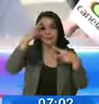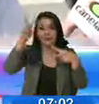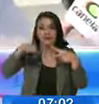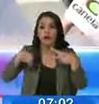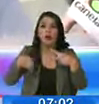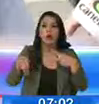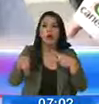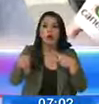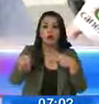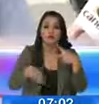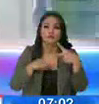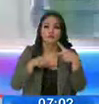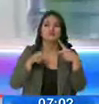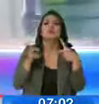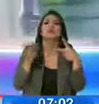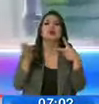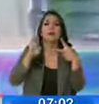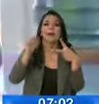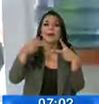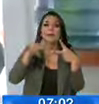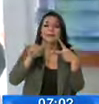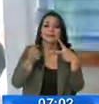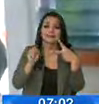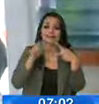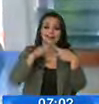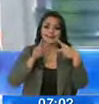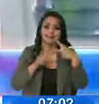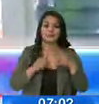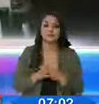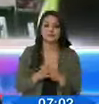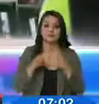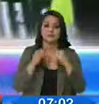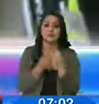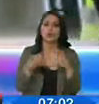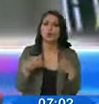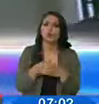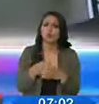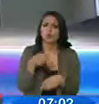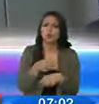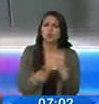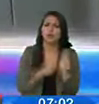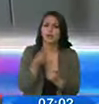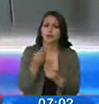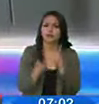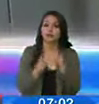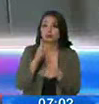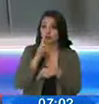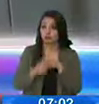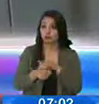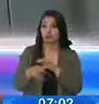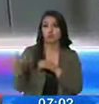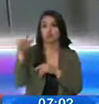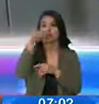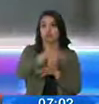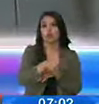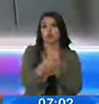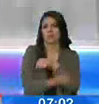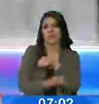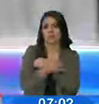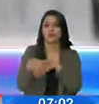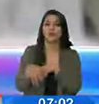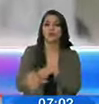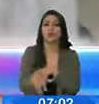otra a través de las Bahamas. Los integrantes de la supuesta red dedicada a enviar a personas al extranjero, de acuerdo a los seguimientos, en